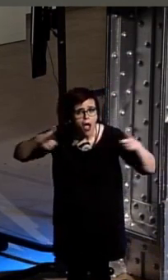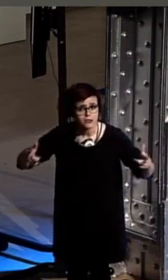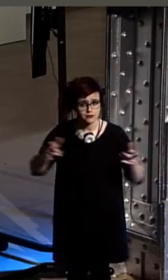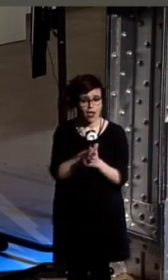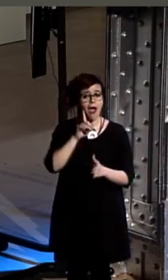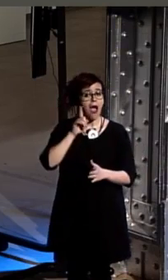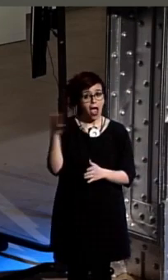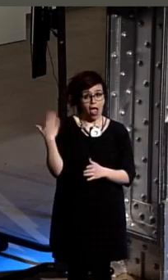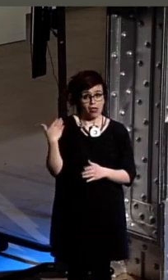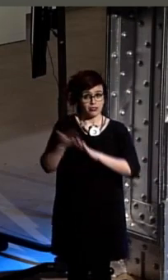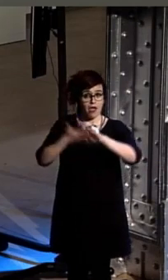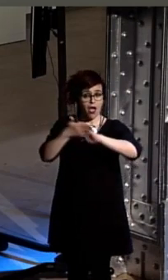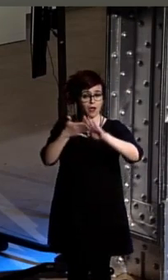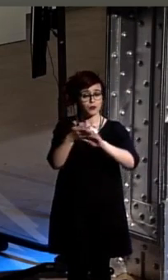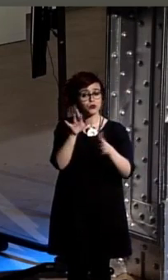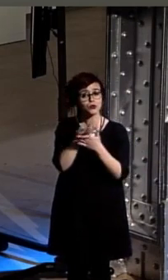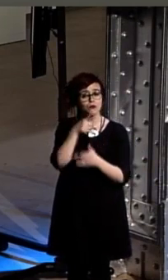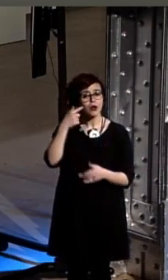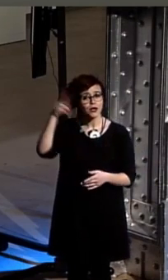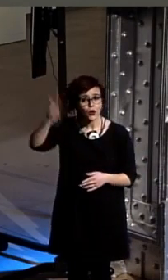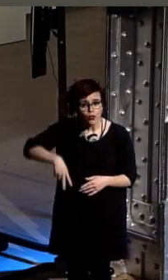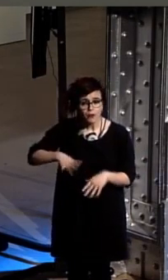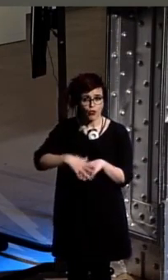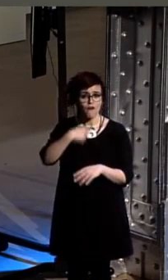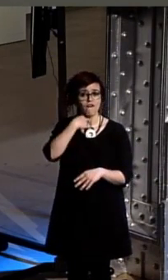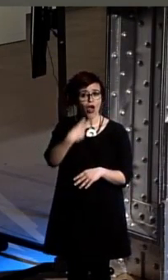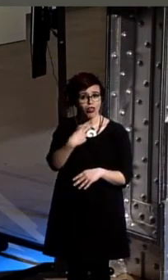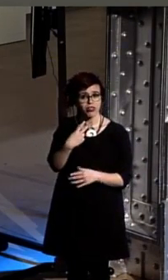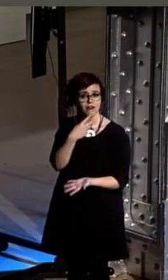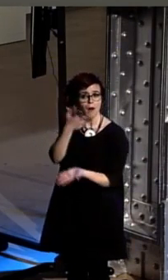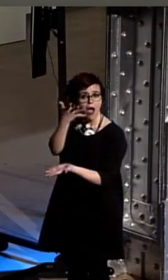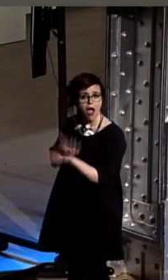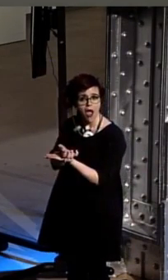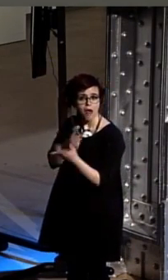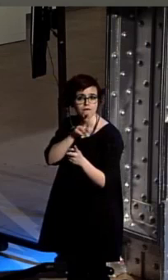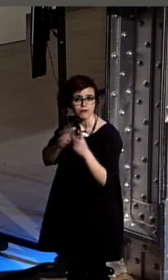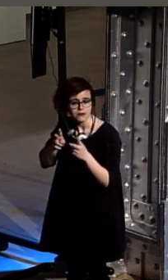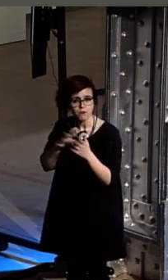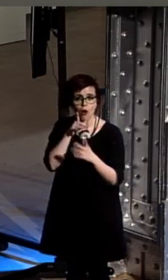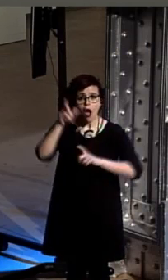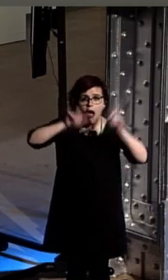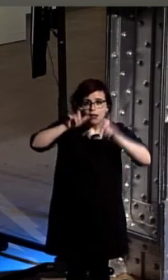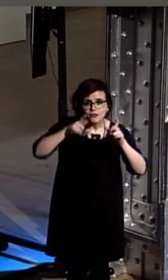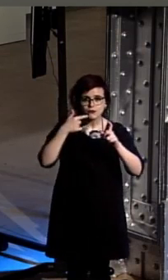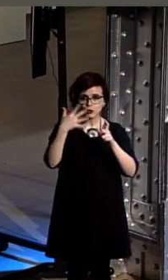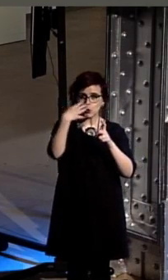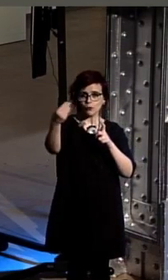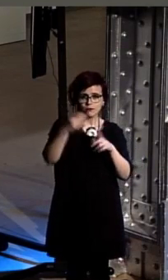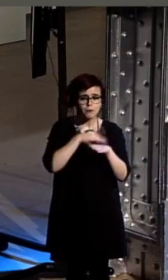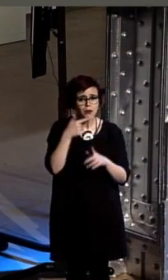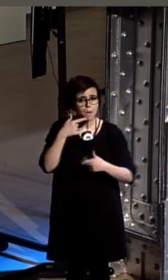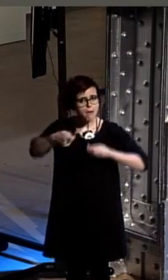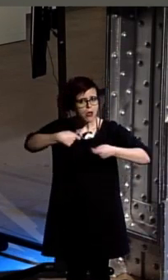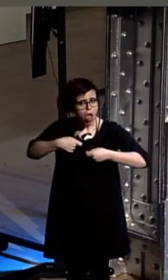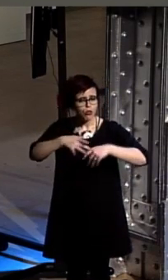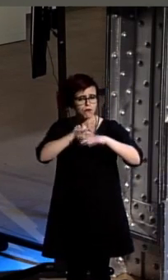hablado antes del reconocimiento de voz, de todo tipo de codificación de gestos. Este mercado está ahora mismo en